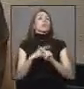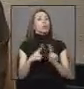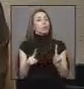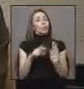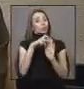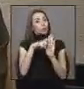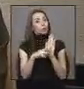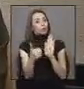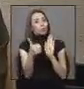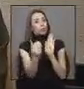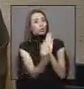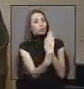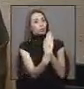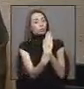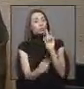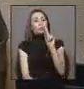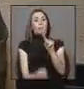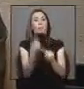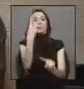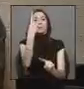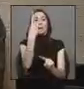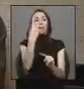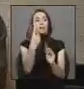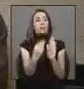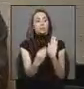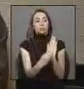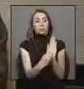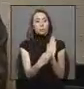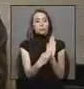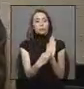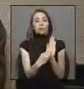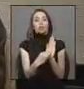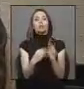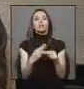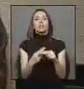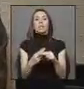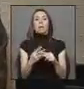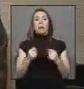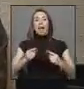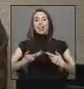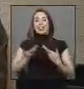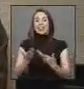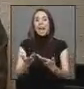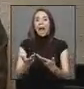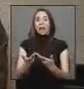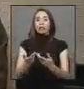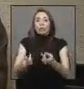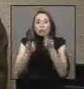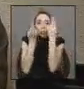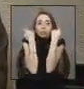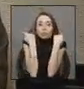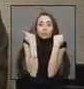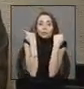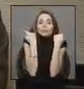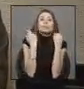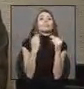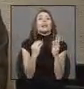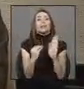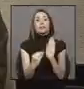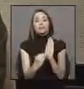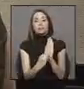proyecto es que por vez primera se tipifican los tratos degradantes, cuyo objeto jurídico es